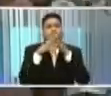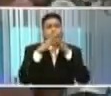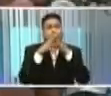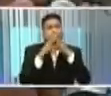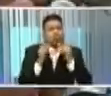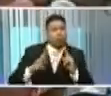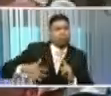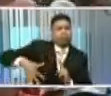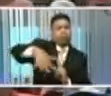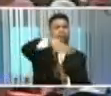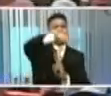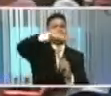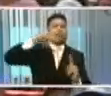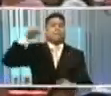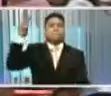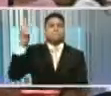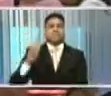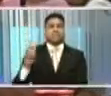país.